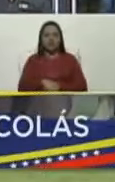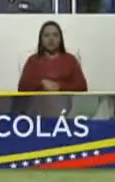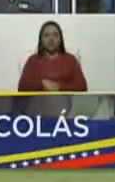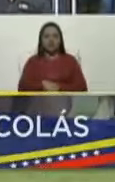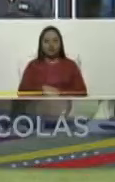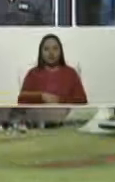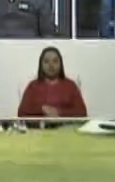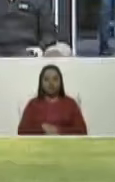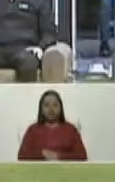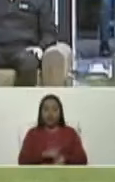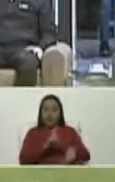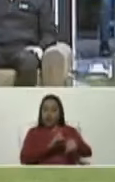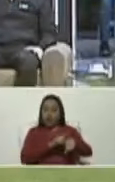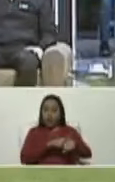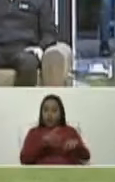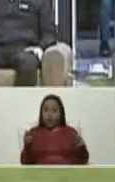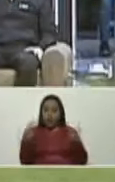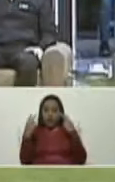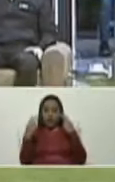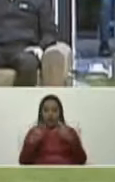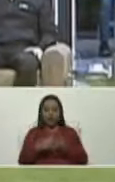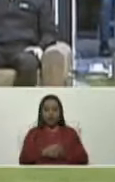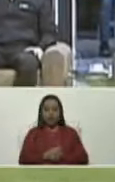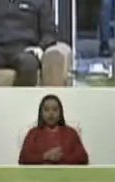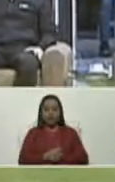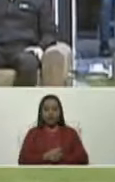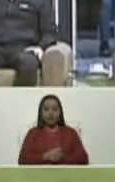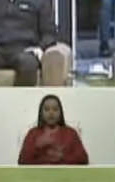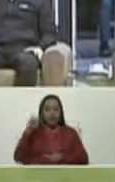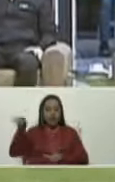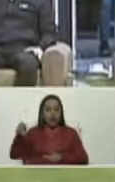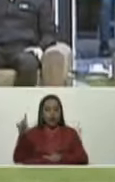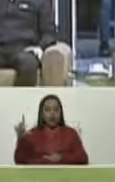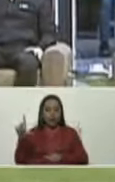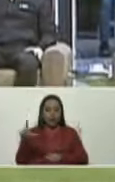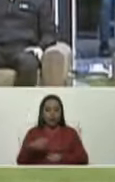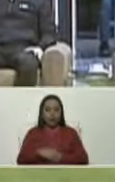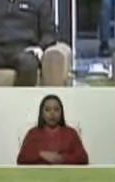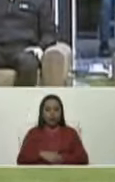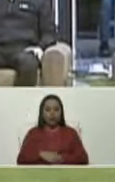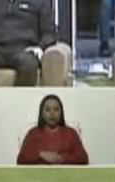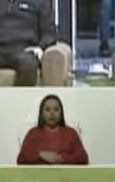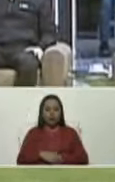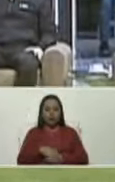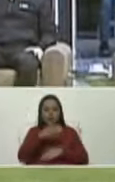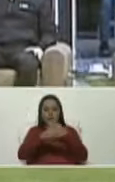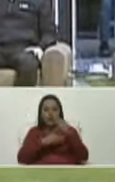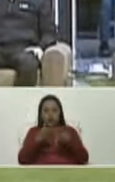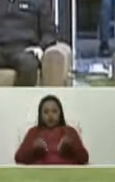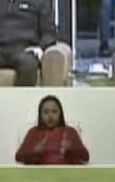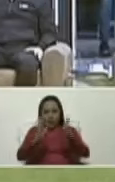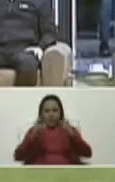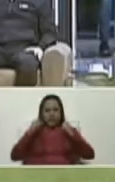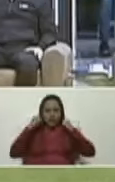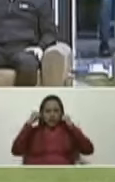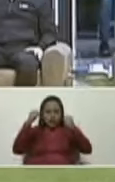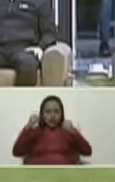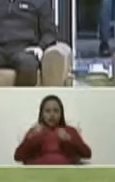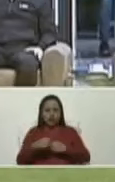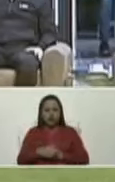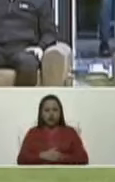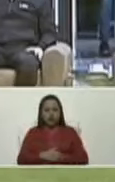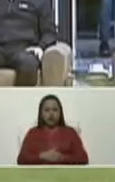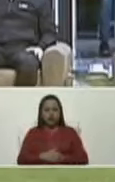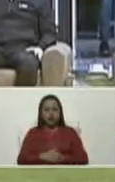a esta misma hora que me están viendo, en julio, se cumplirá la ruta victoriosa y